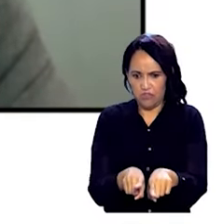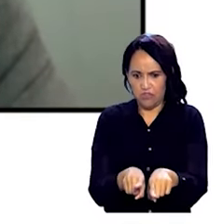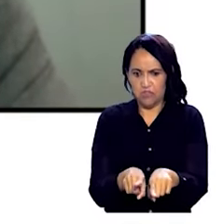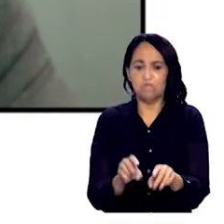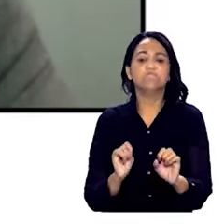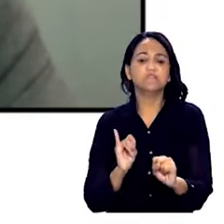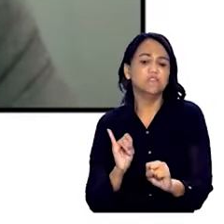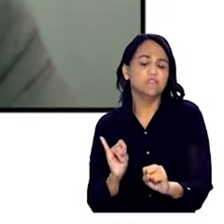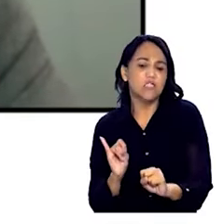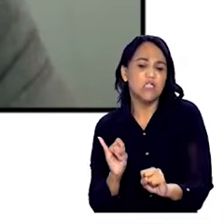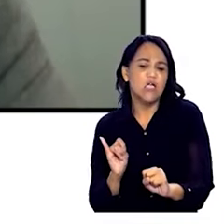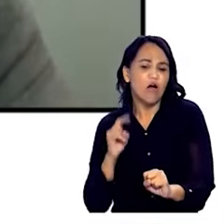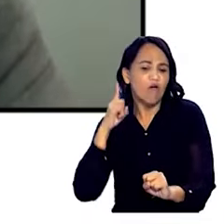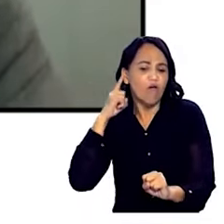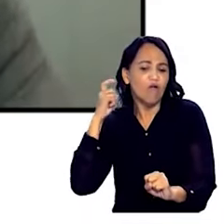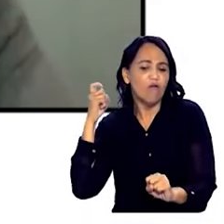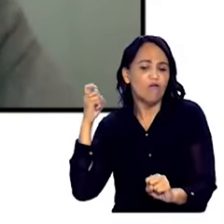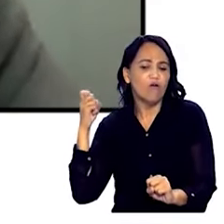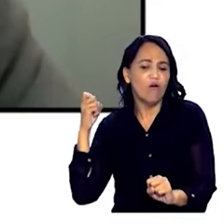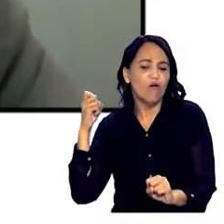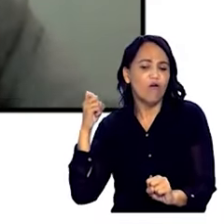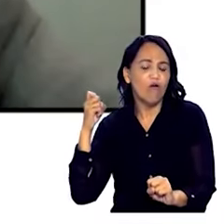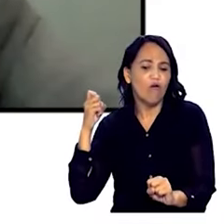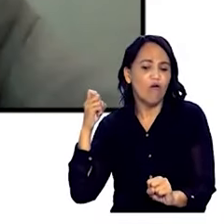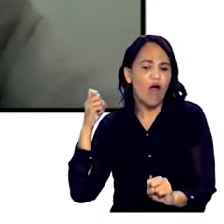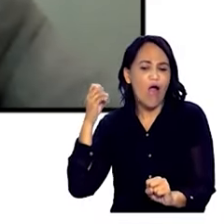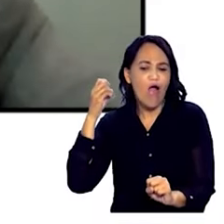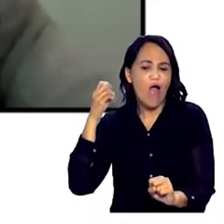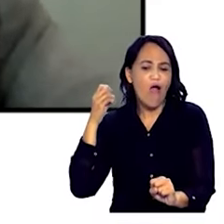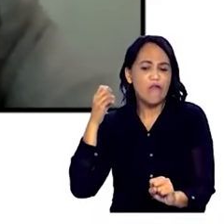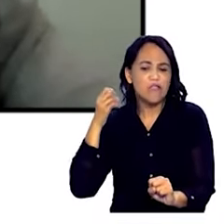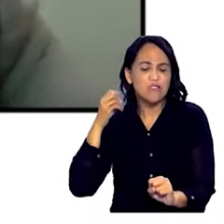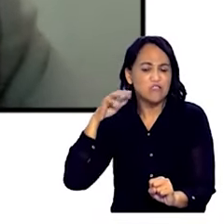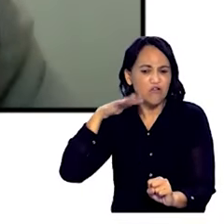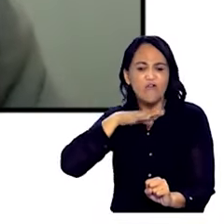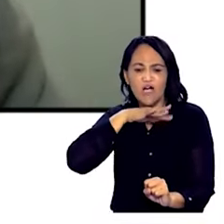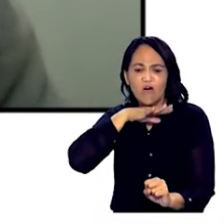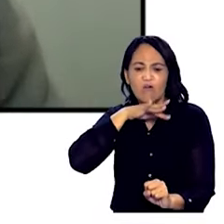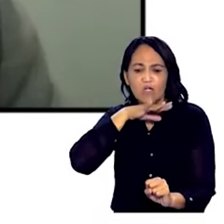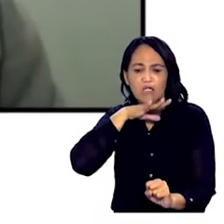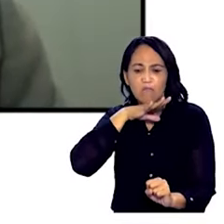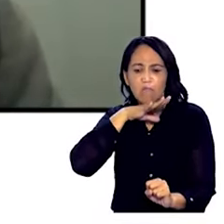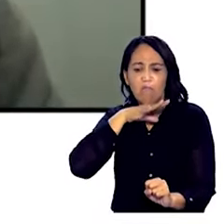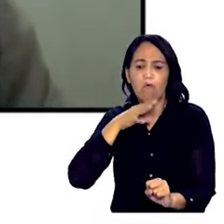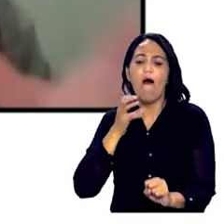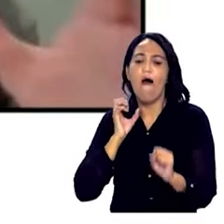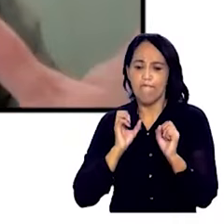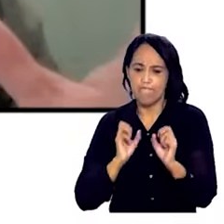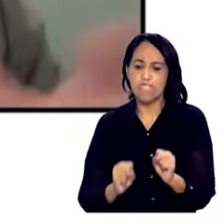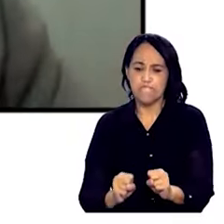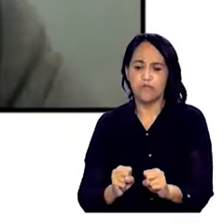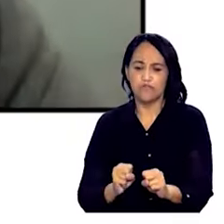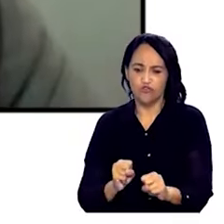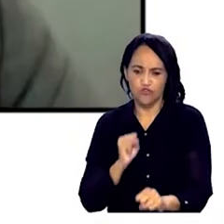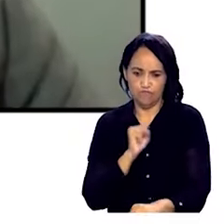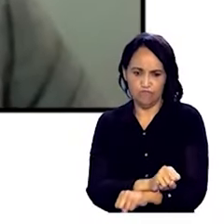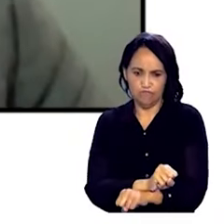gobierno de la moderación así que Le Pido que momento si haa paraes